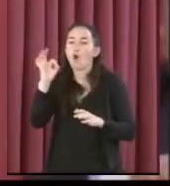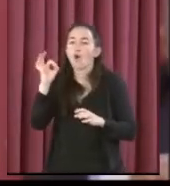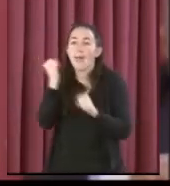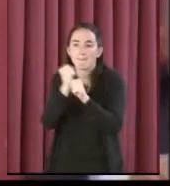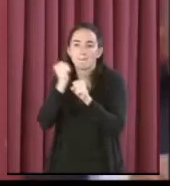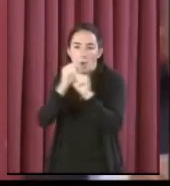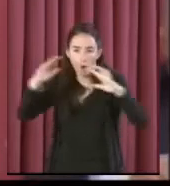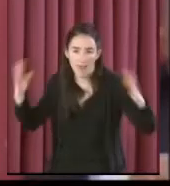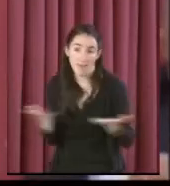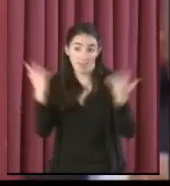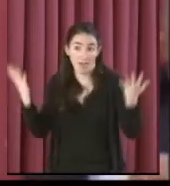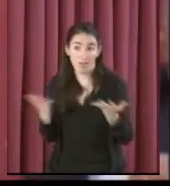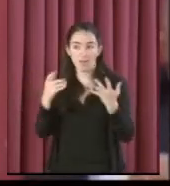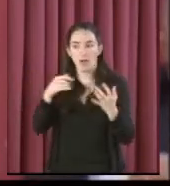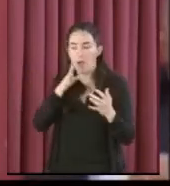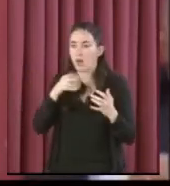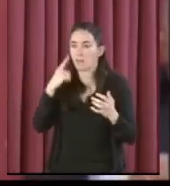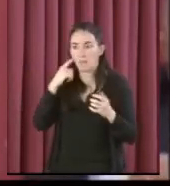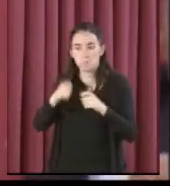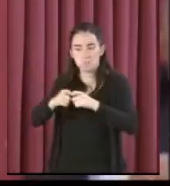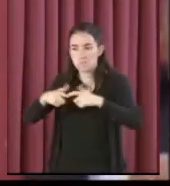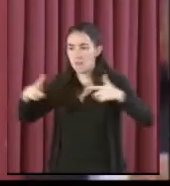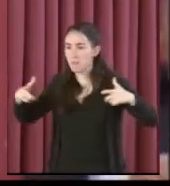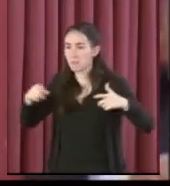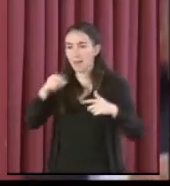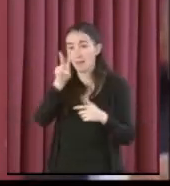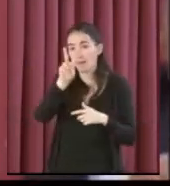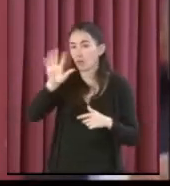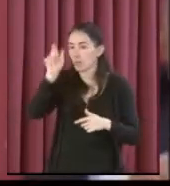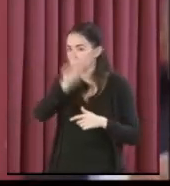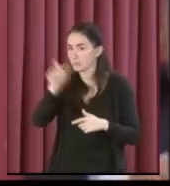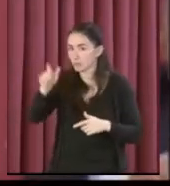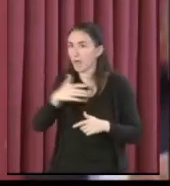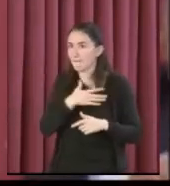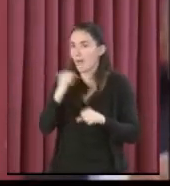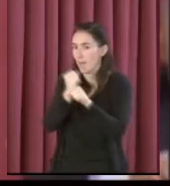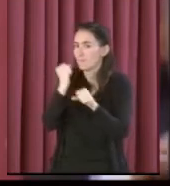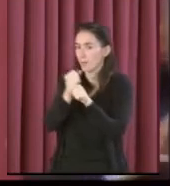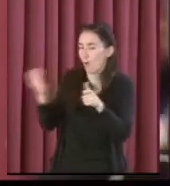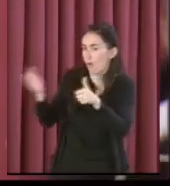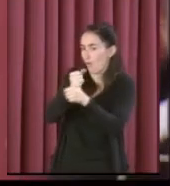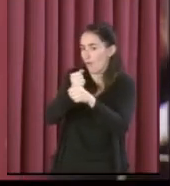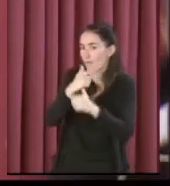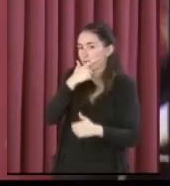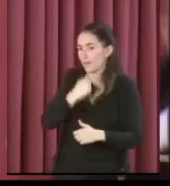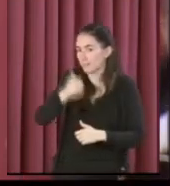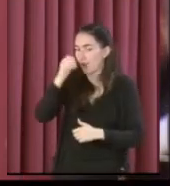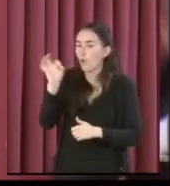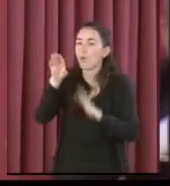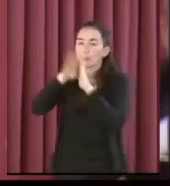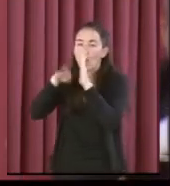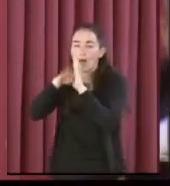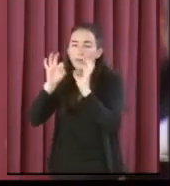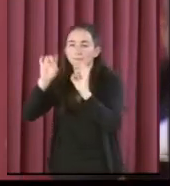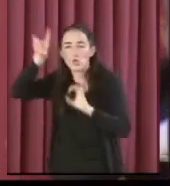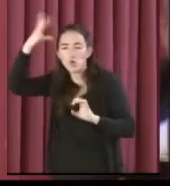estos momentos está también multiplicando las opciones de empleo de 25 logroñeses, o el programa de promoción de artistas jóvenes y locales, que